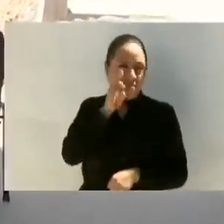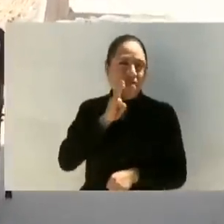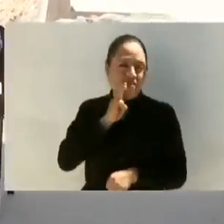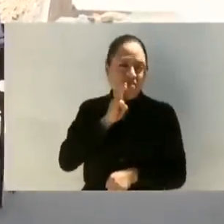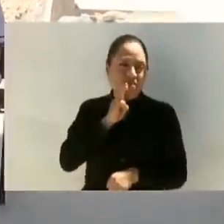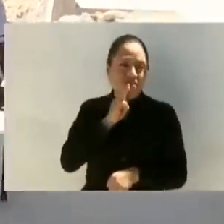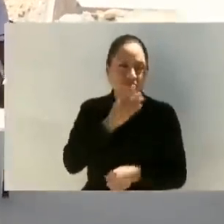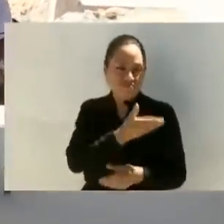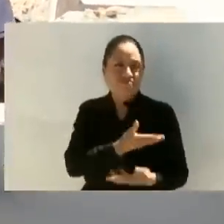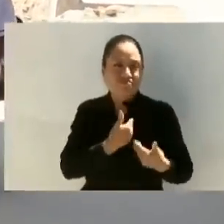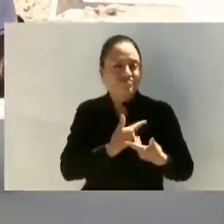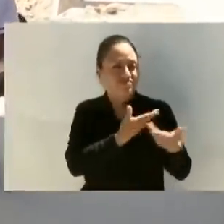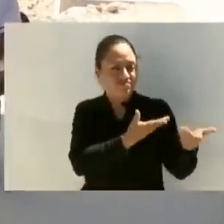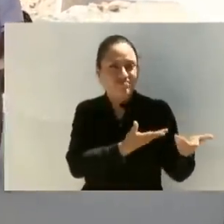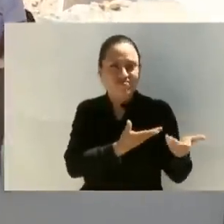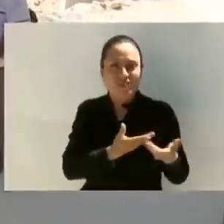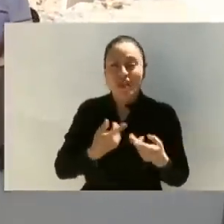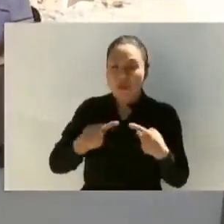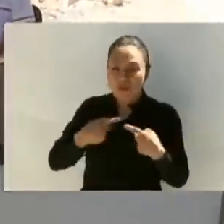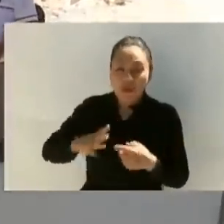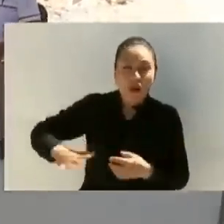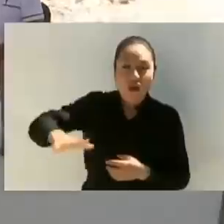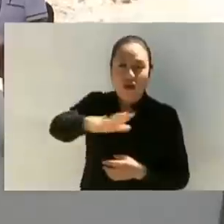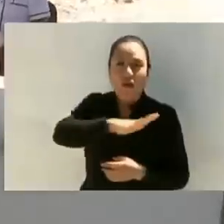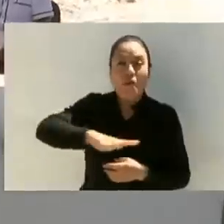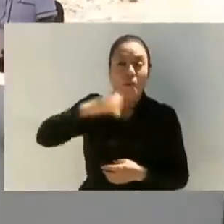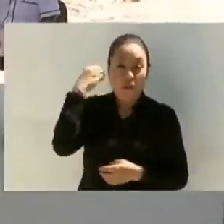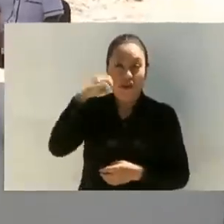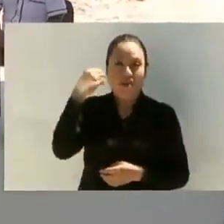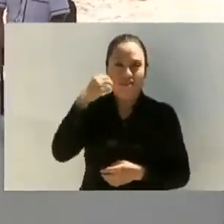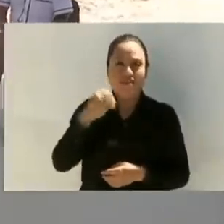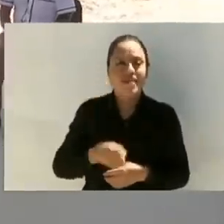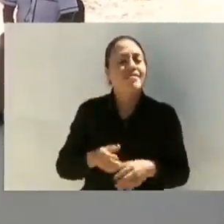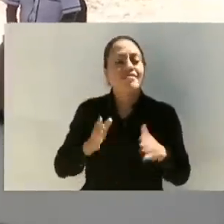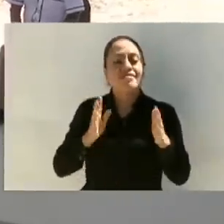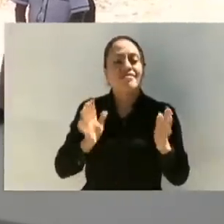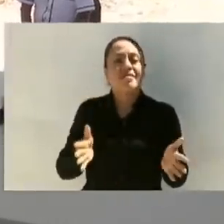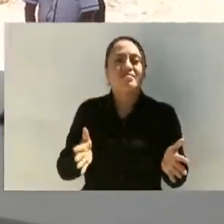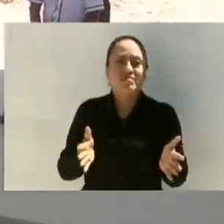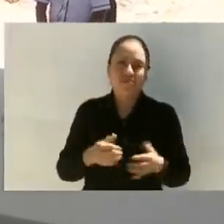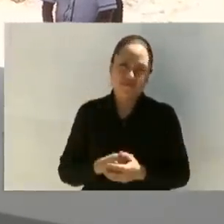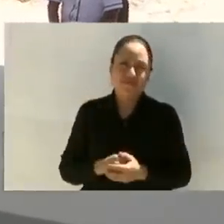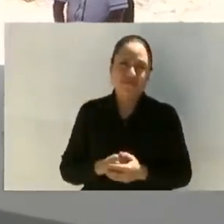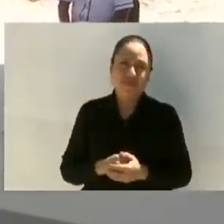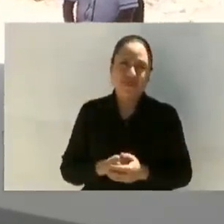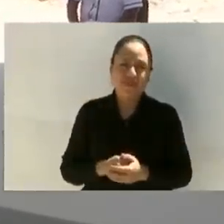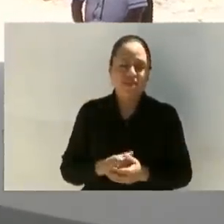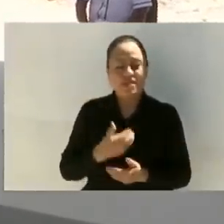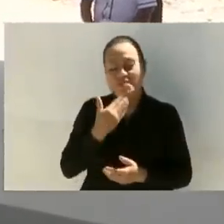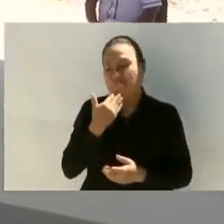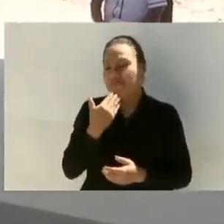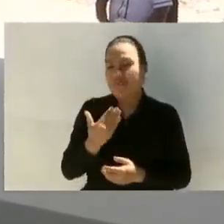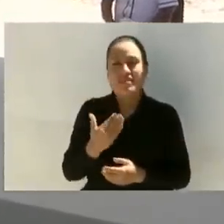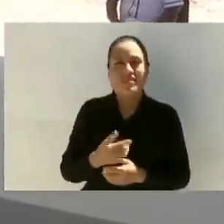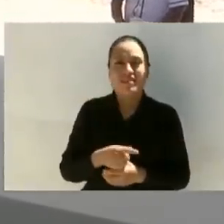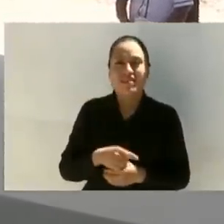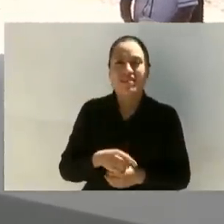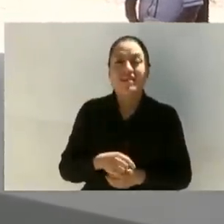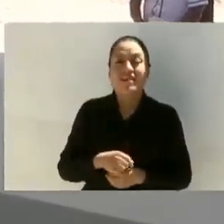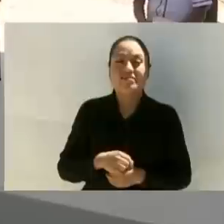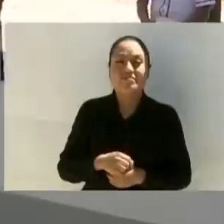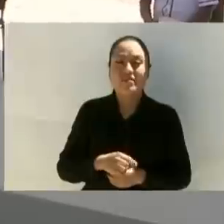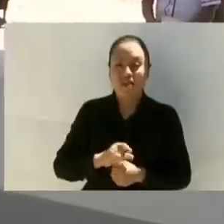Alejandro Murat y a todo el pueblo de Oaxaca que ya afortunadamente la semana